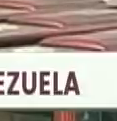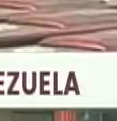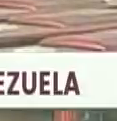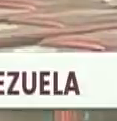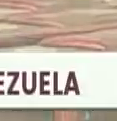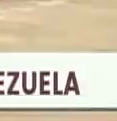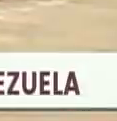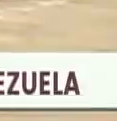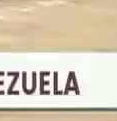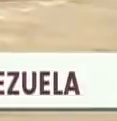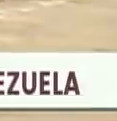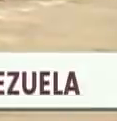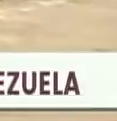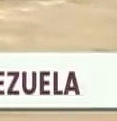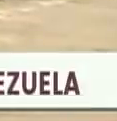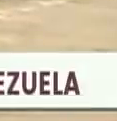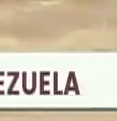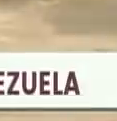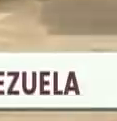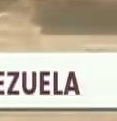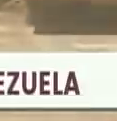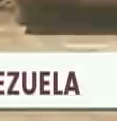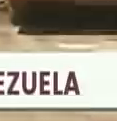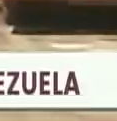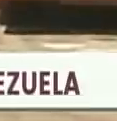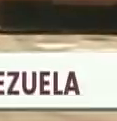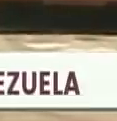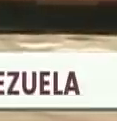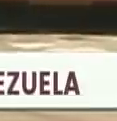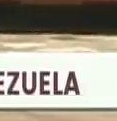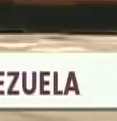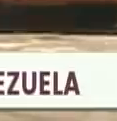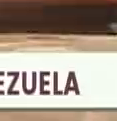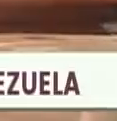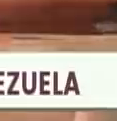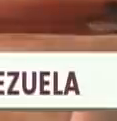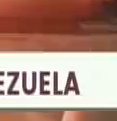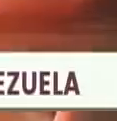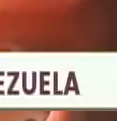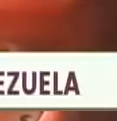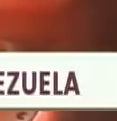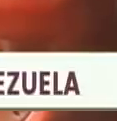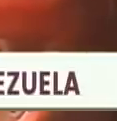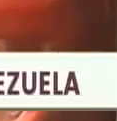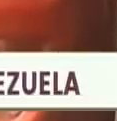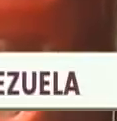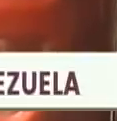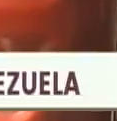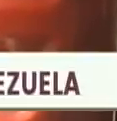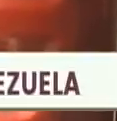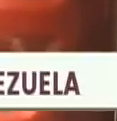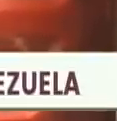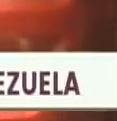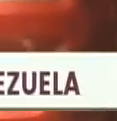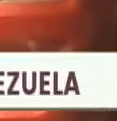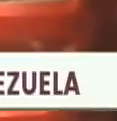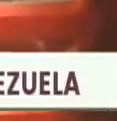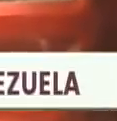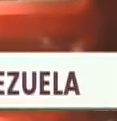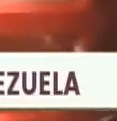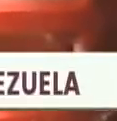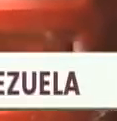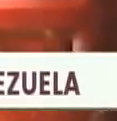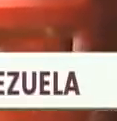vemos la llegada del presidente de la República, acompañado también de compañeros que durante todas estas décadas le